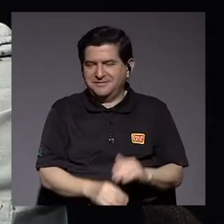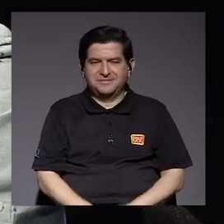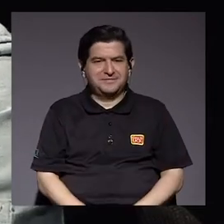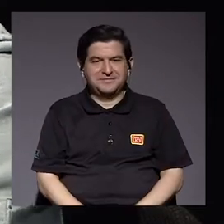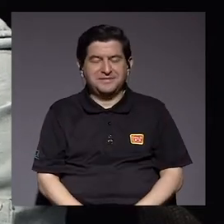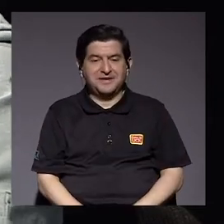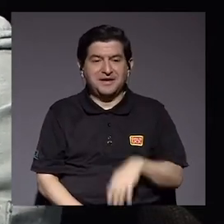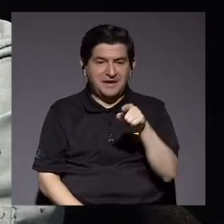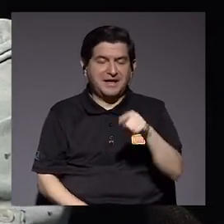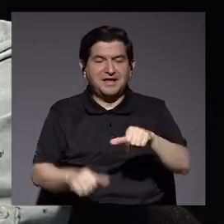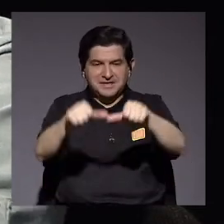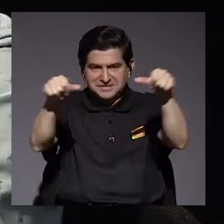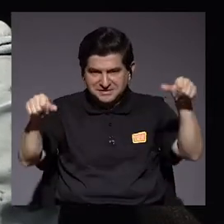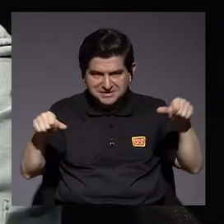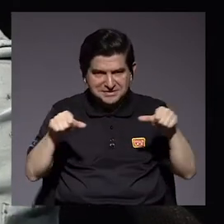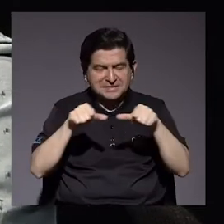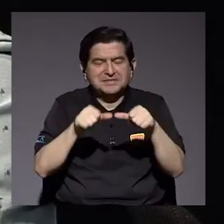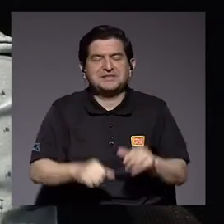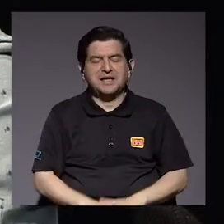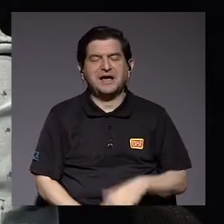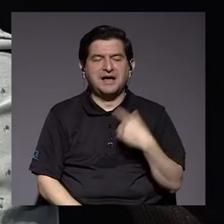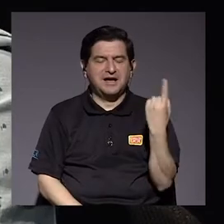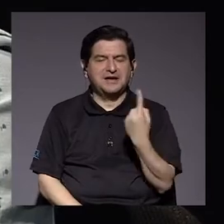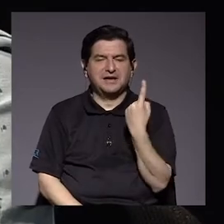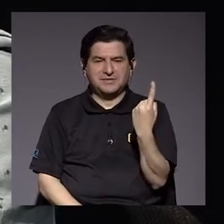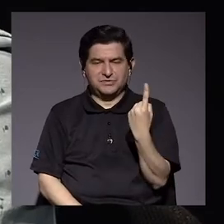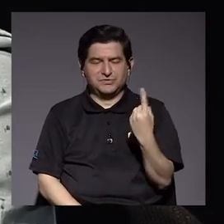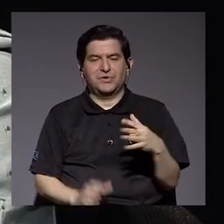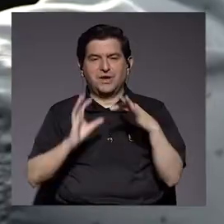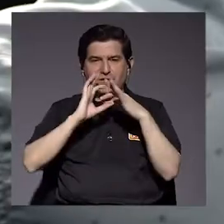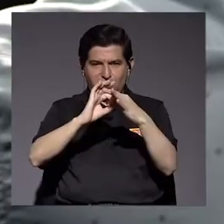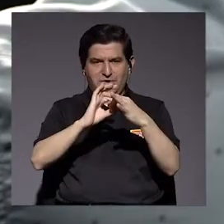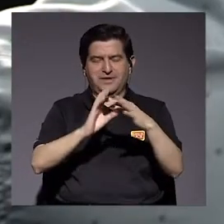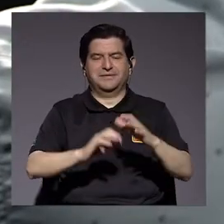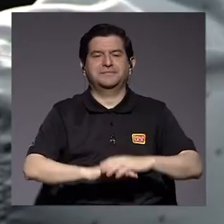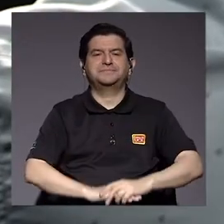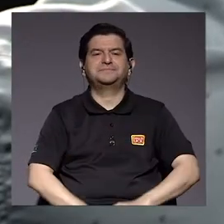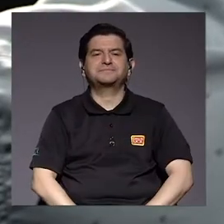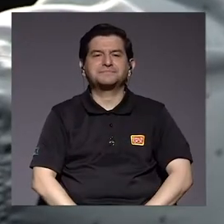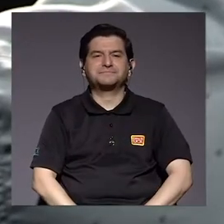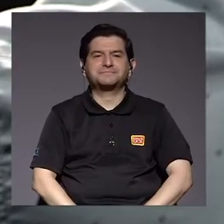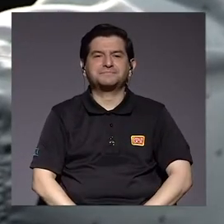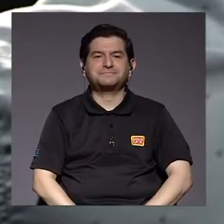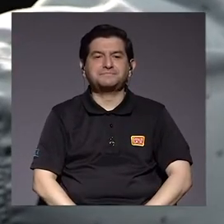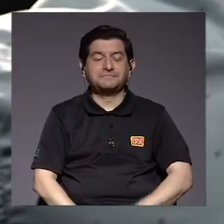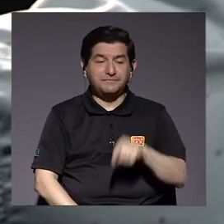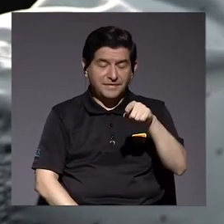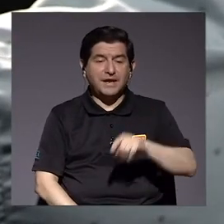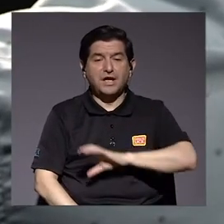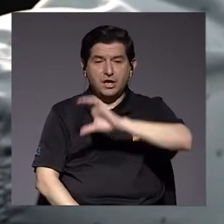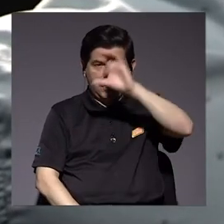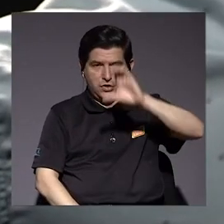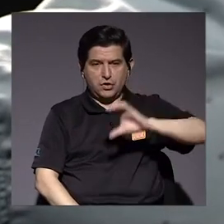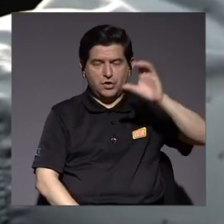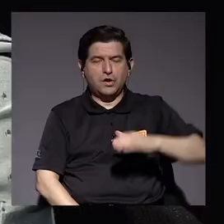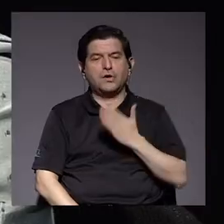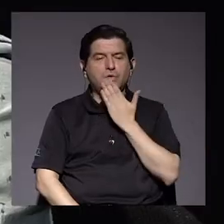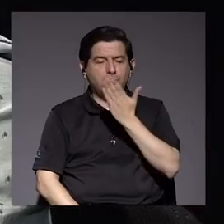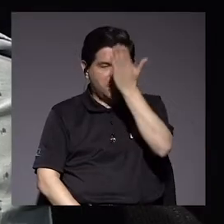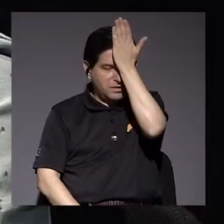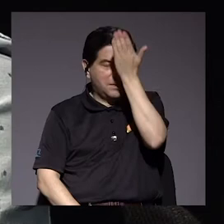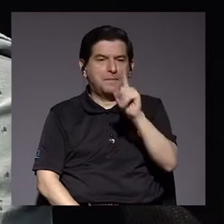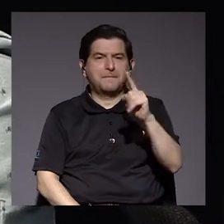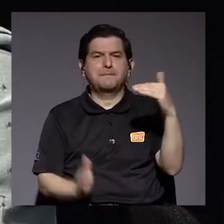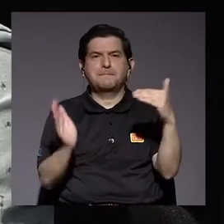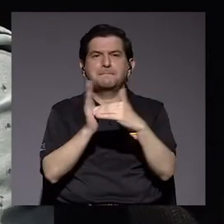sola, fitogeográficamente sería una sola unidad. A frontera abierta. Entonces están sobre la cordillera Talamanca, en altitud